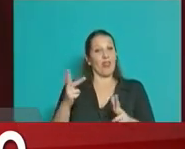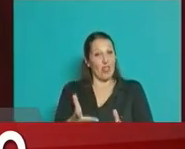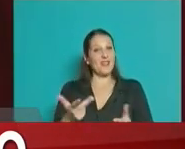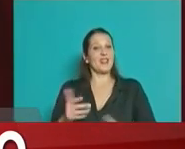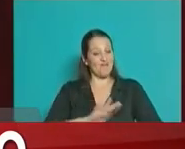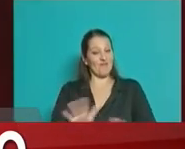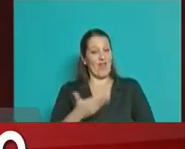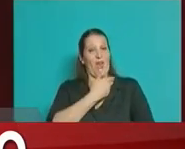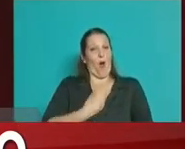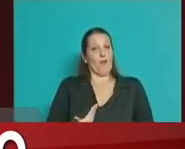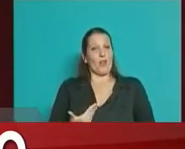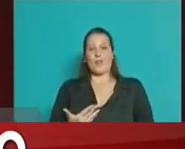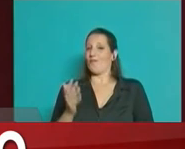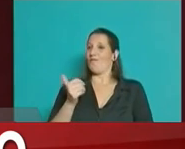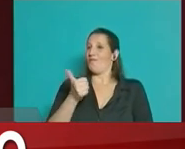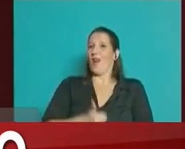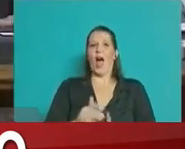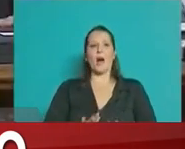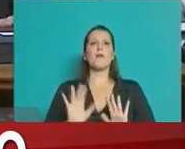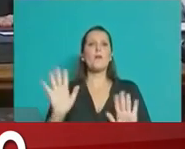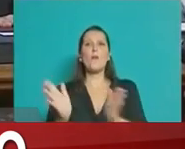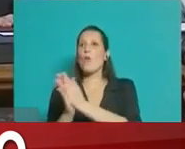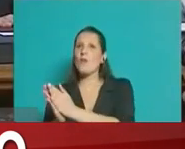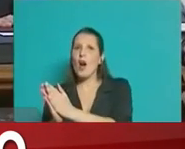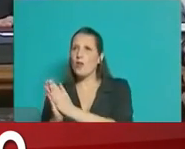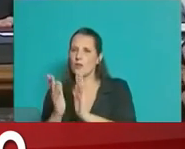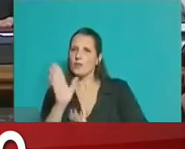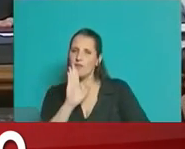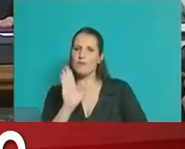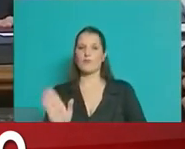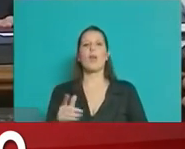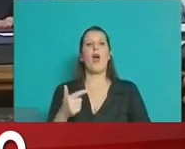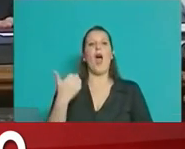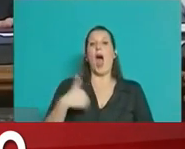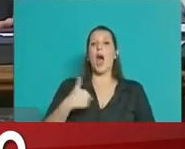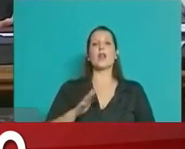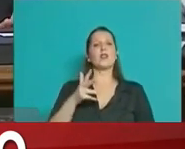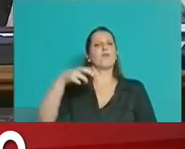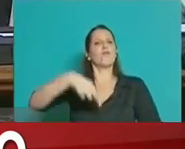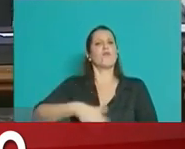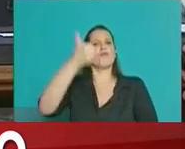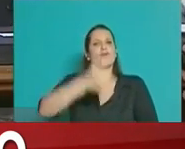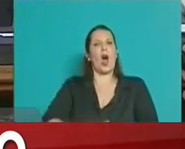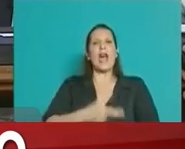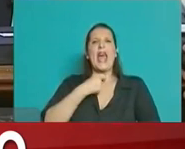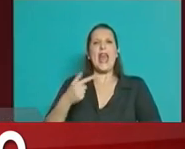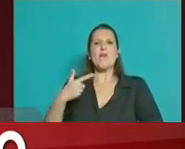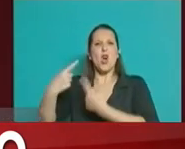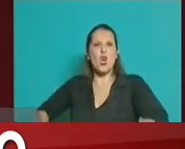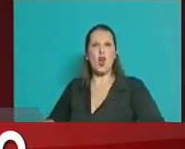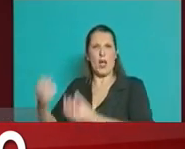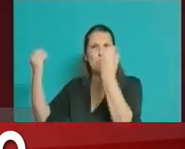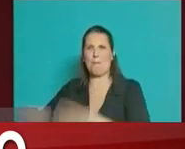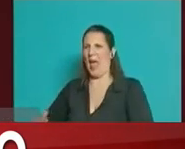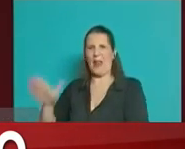clara postura. Por favor, la posición escuchemos. Que los argentinos tomamos. Queremos recuperar los bienes de las mafias, el narcotráfico y